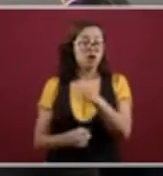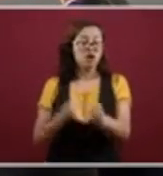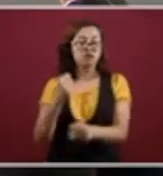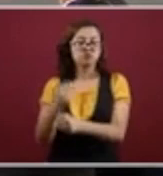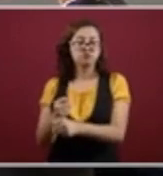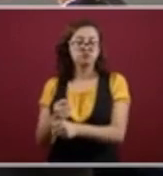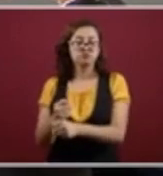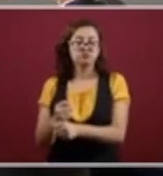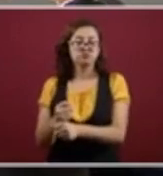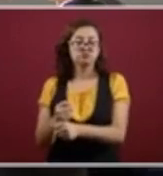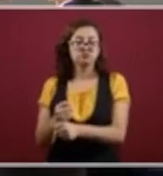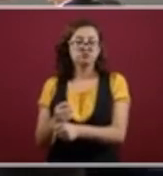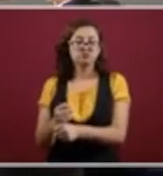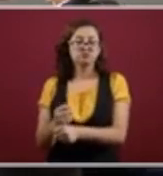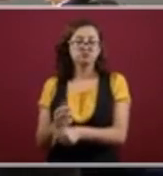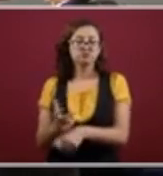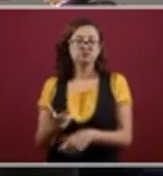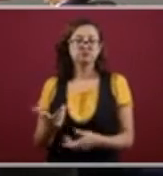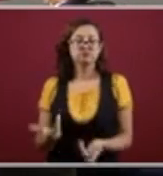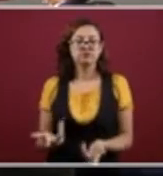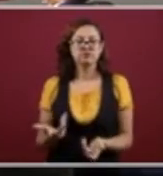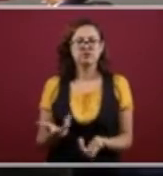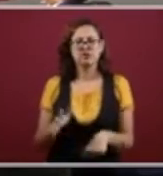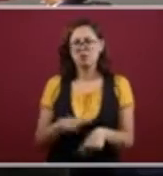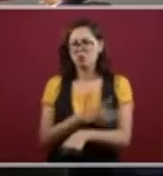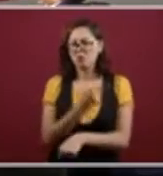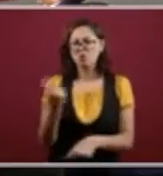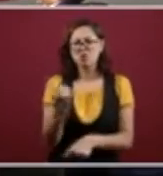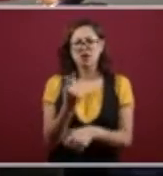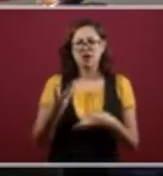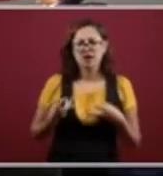Y el gasto mayor tiene que ver con seguros,